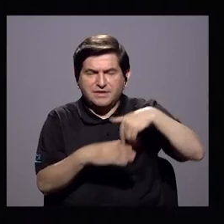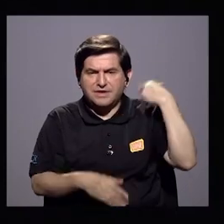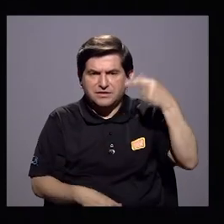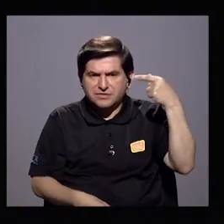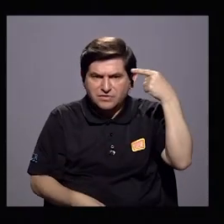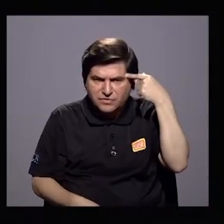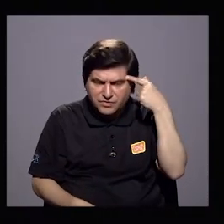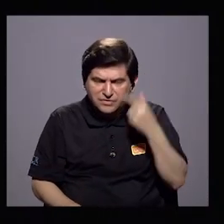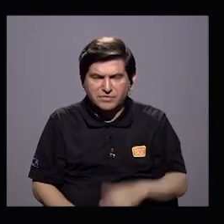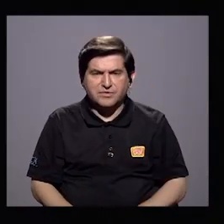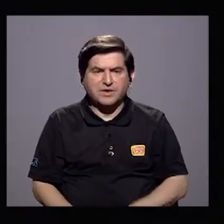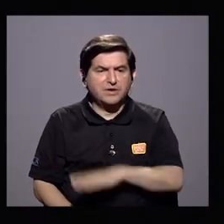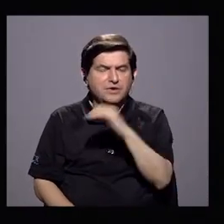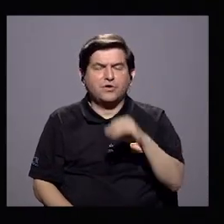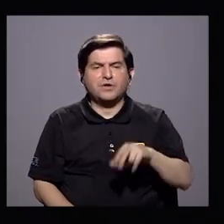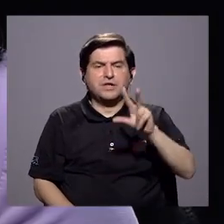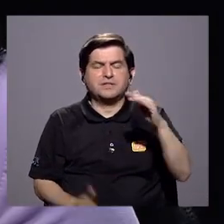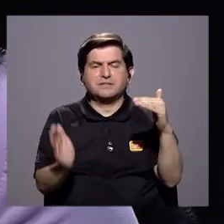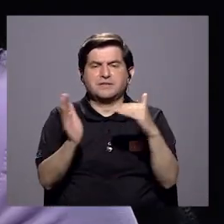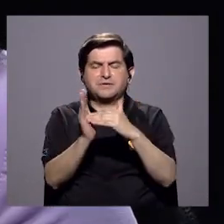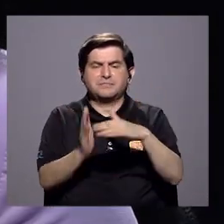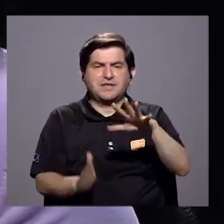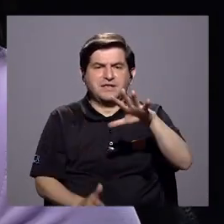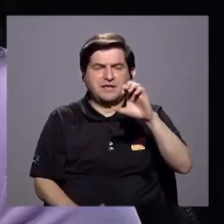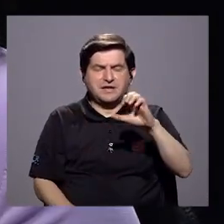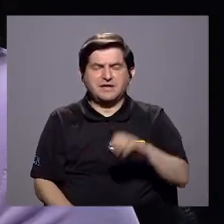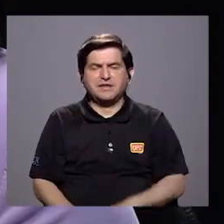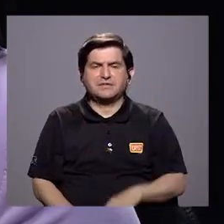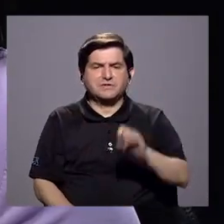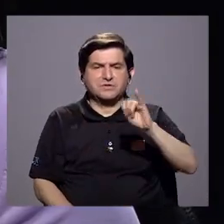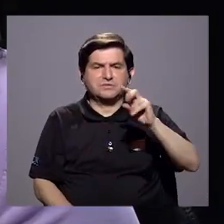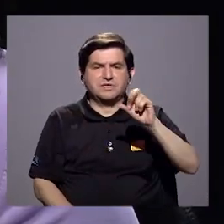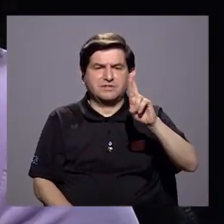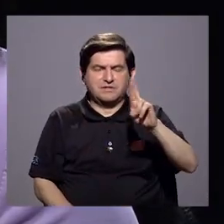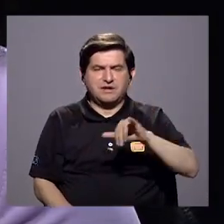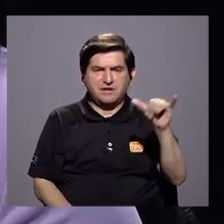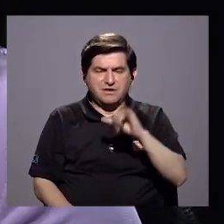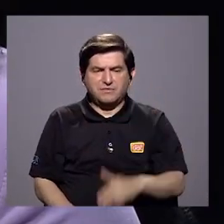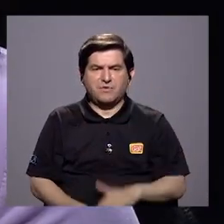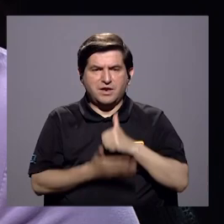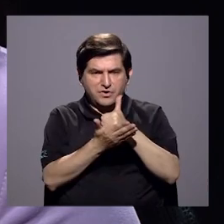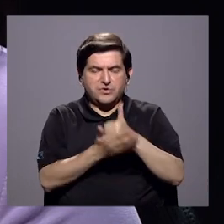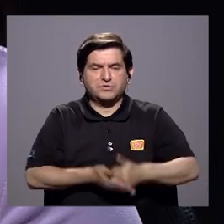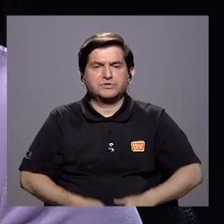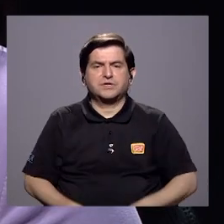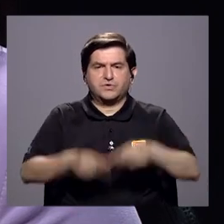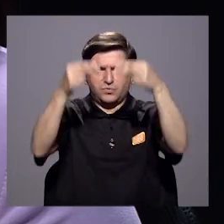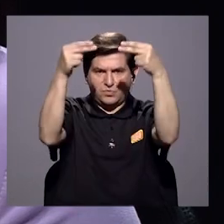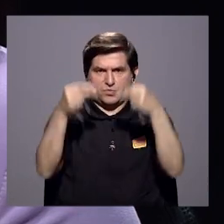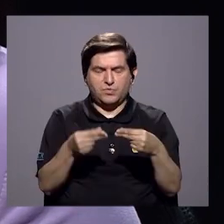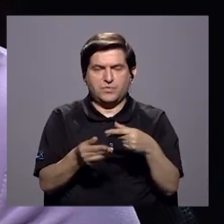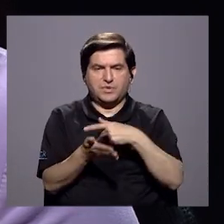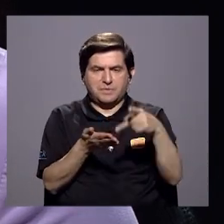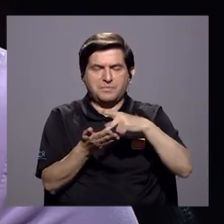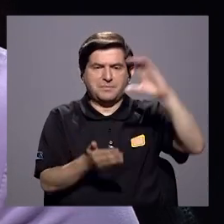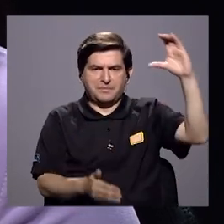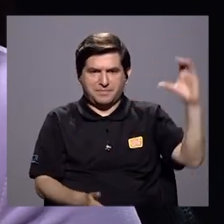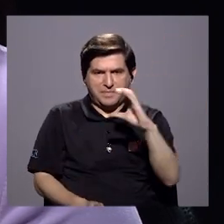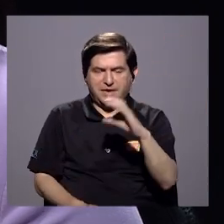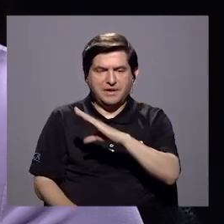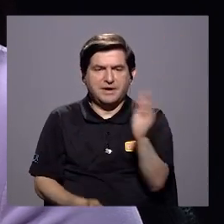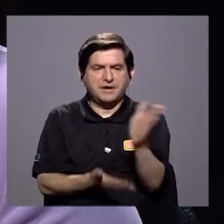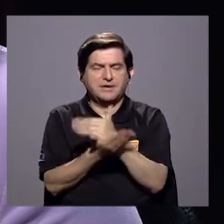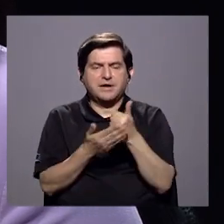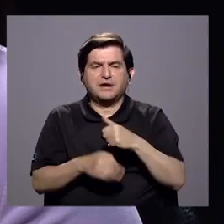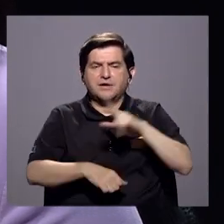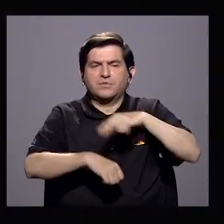estatal. Y los 3.500 de INDER igualmente nos sirven para apalancarnos en planilla, nos sirvieron para pagar parte de los aguinaldos y